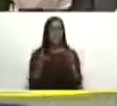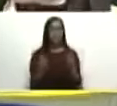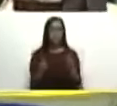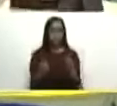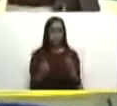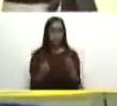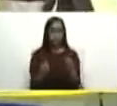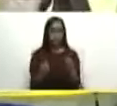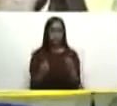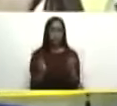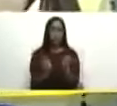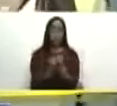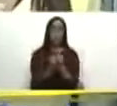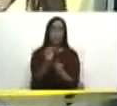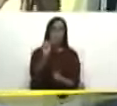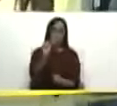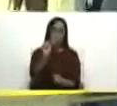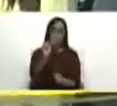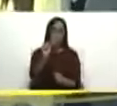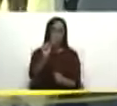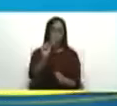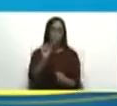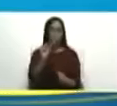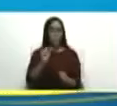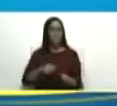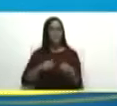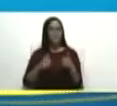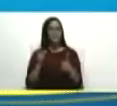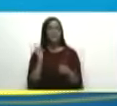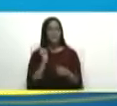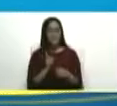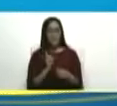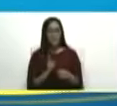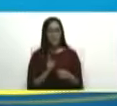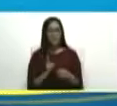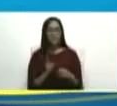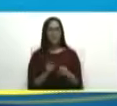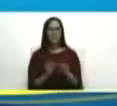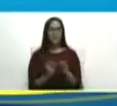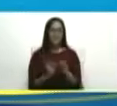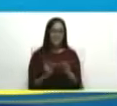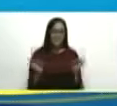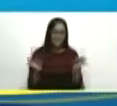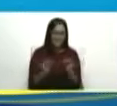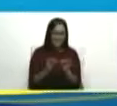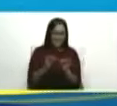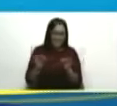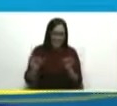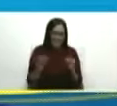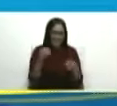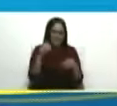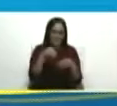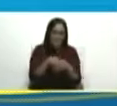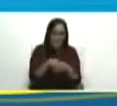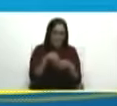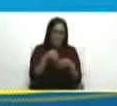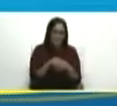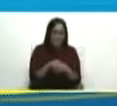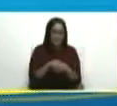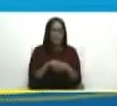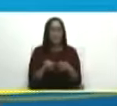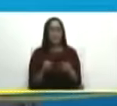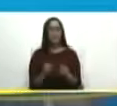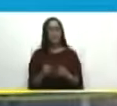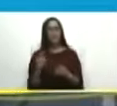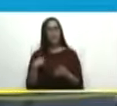con casi nada, con un poco más, debe rendirlo y aplicarle la